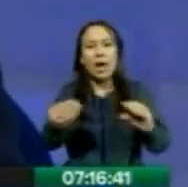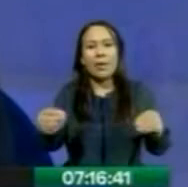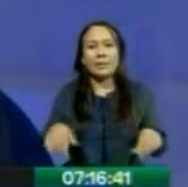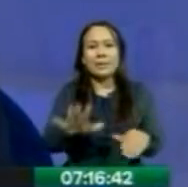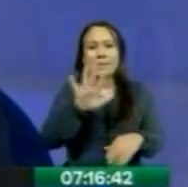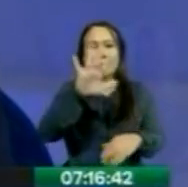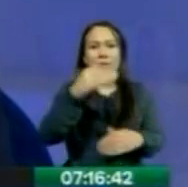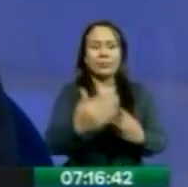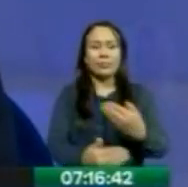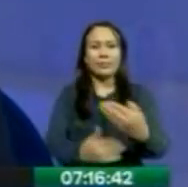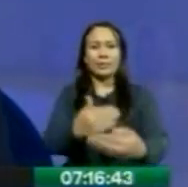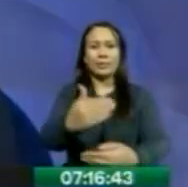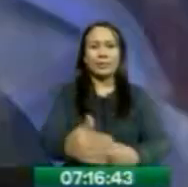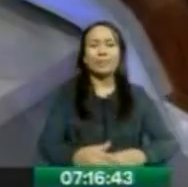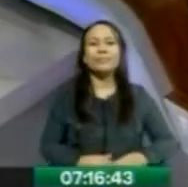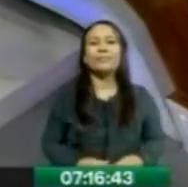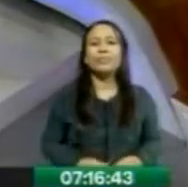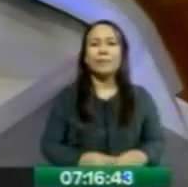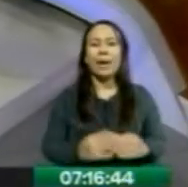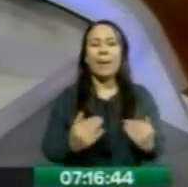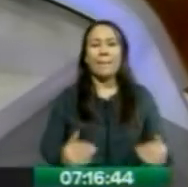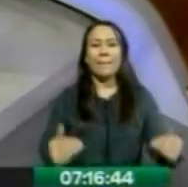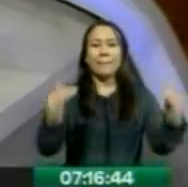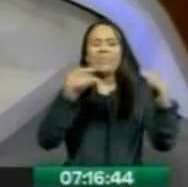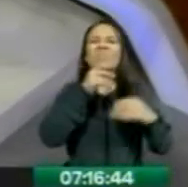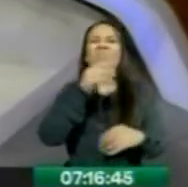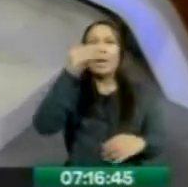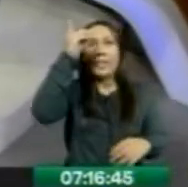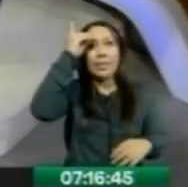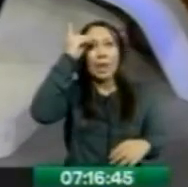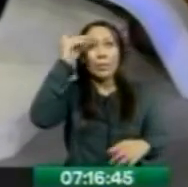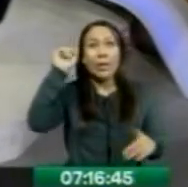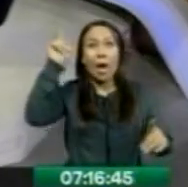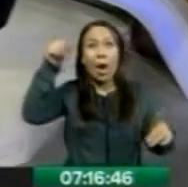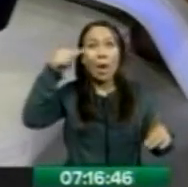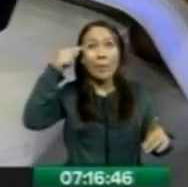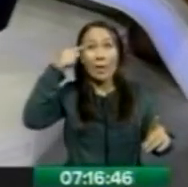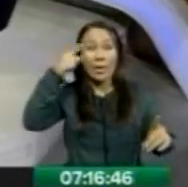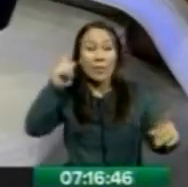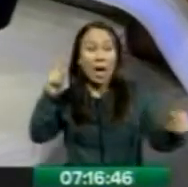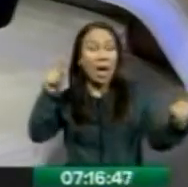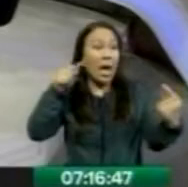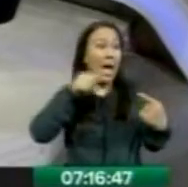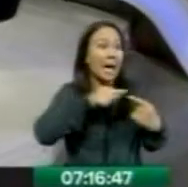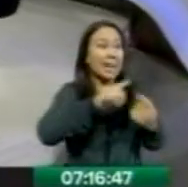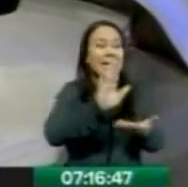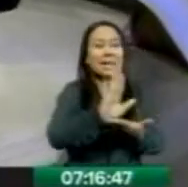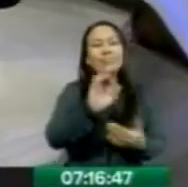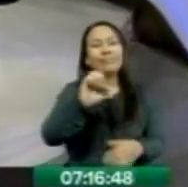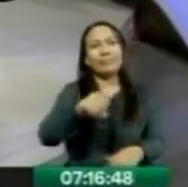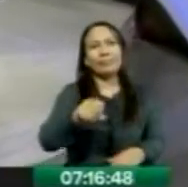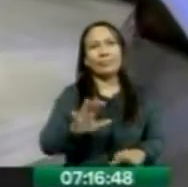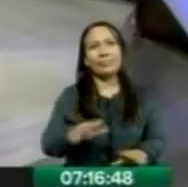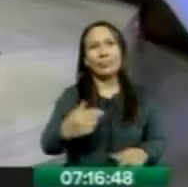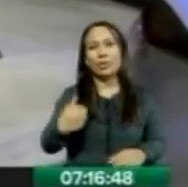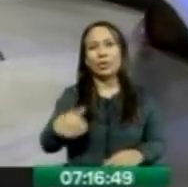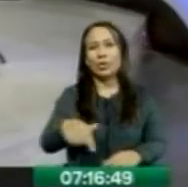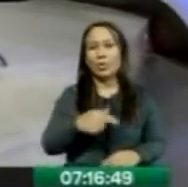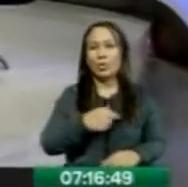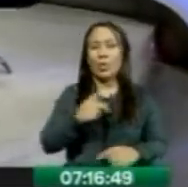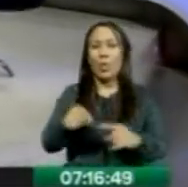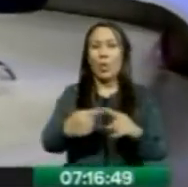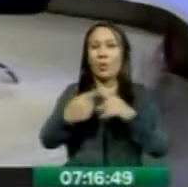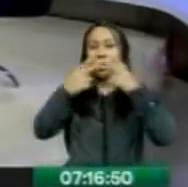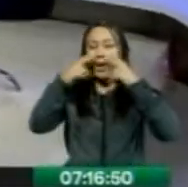simples pasos. Enhorabuena. ¿El mayor deudor del IES sigue siendo el Estado ecuatoriano? Bueno, nosotros hemos visto, y cuando hicimos el análisis de